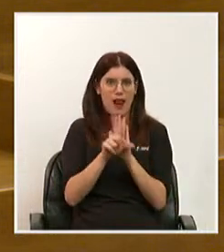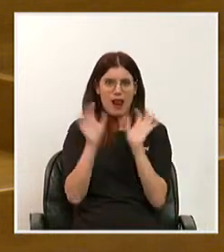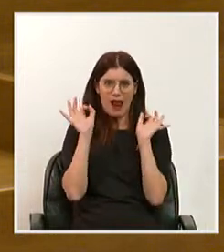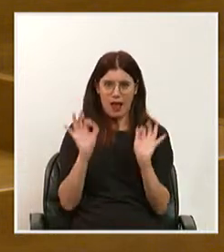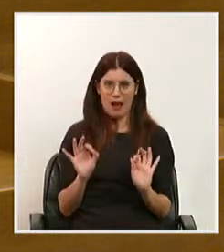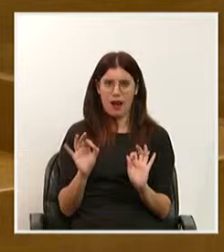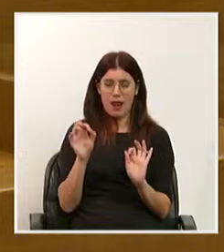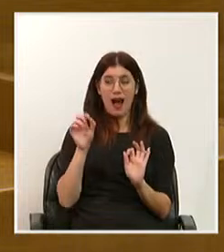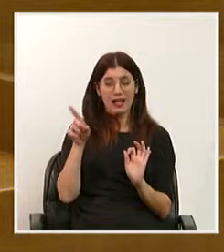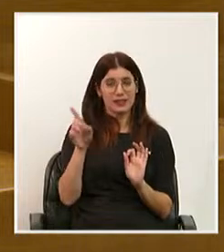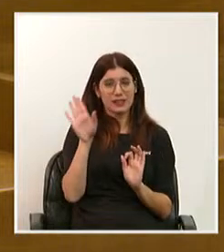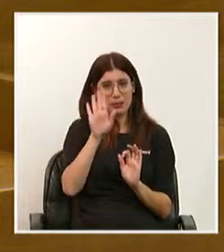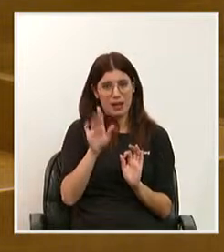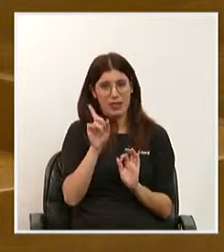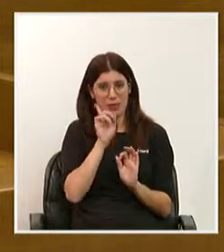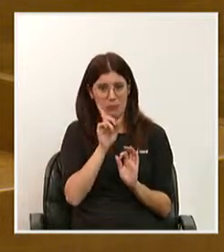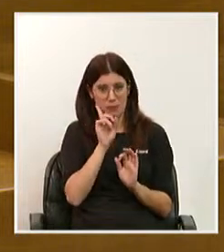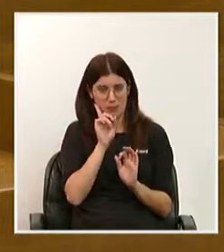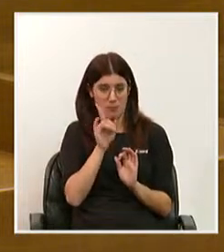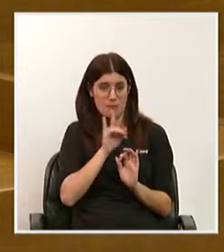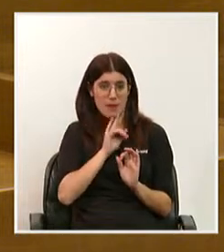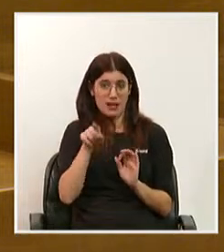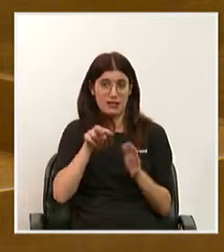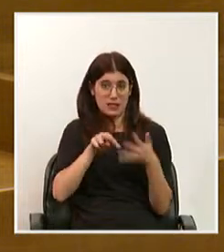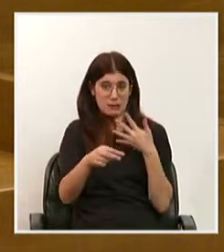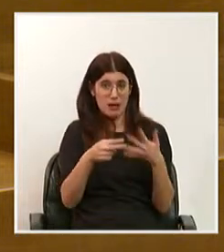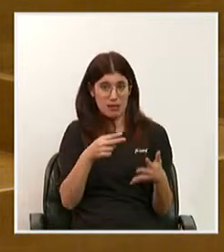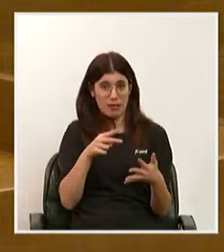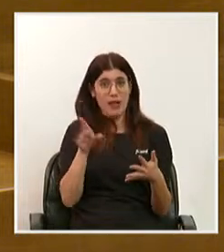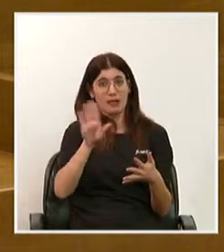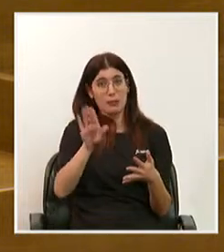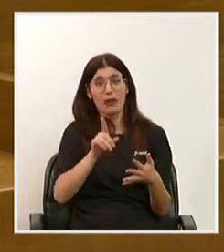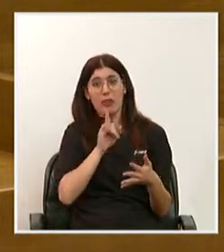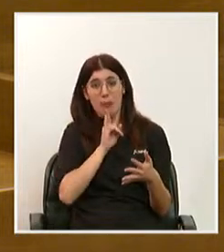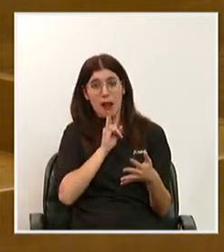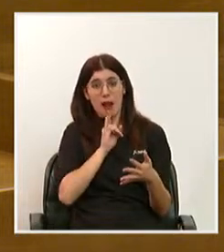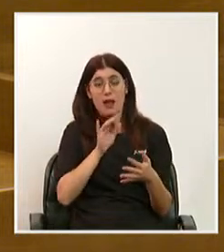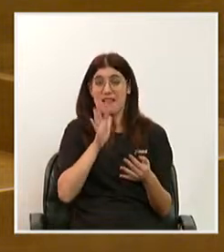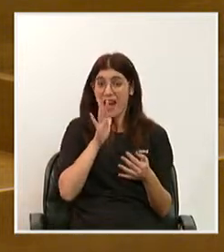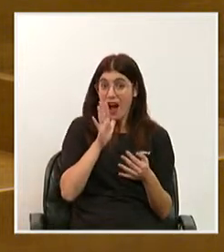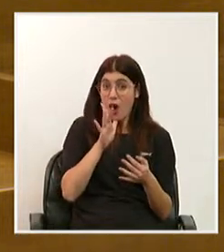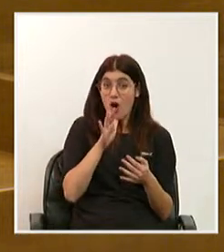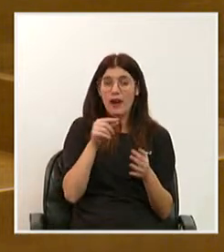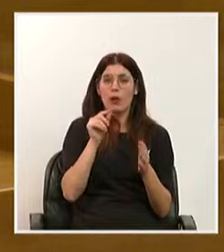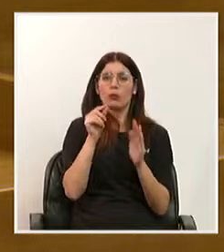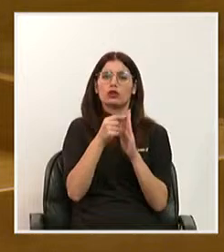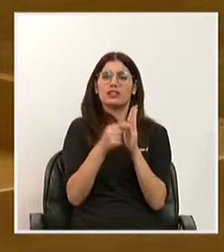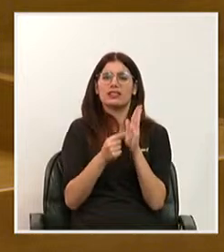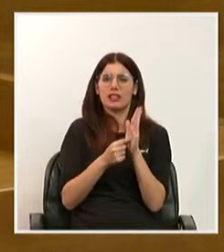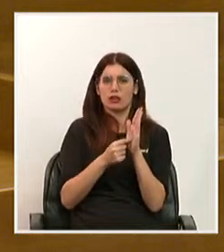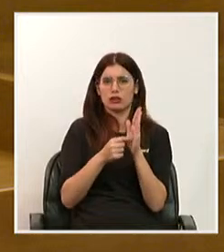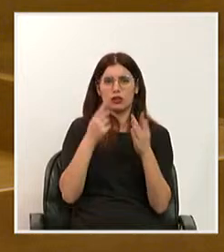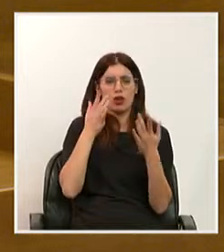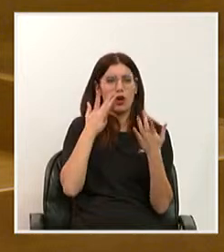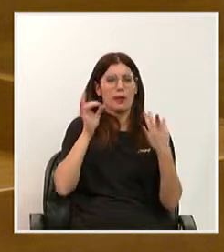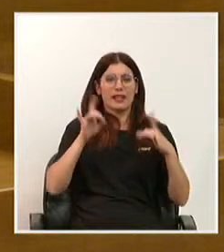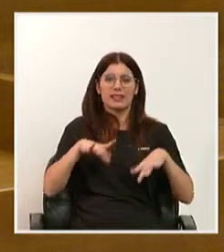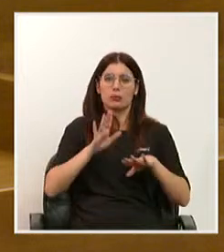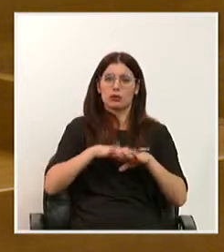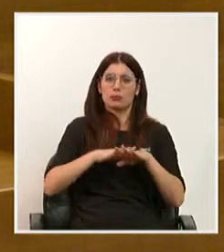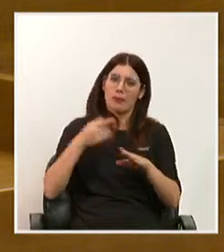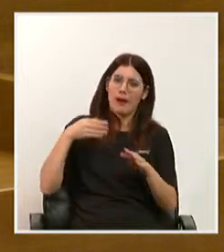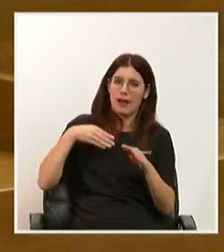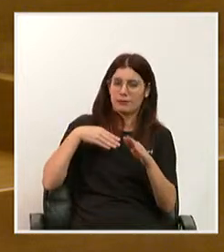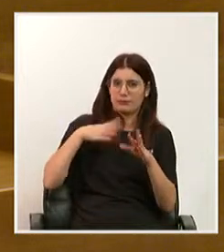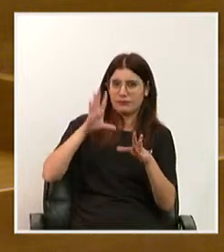escandaliza al señor fullana es que hay transparencia y sobre todo lo que le escandalice es que ahora haya criterios objetivos para entrar dentro de del plan edificant